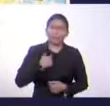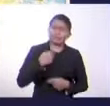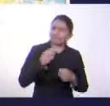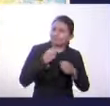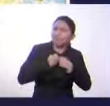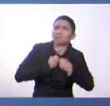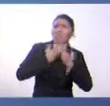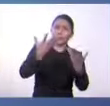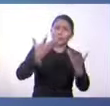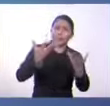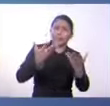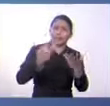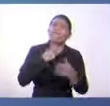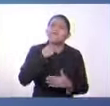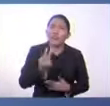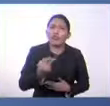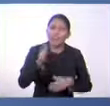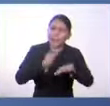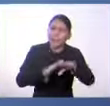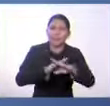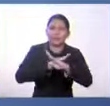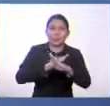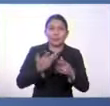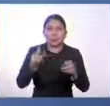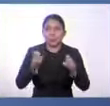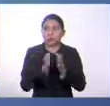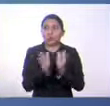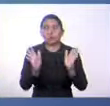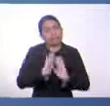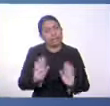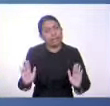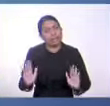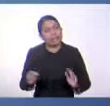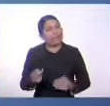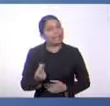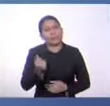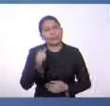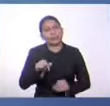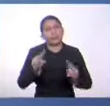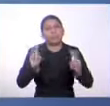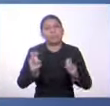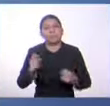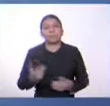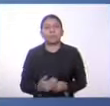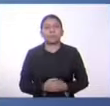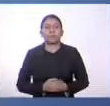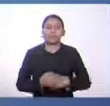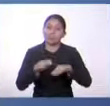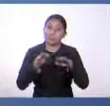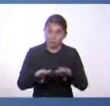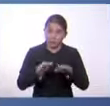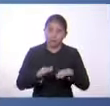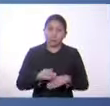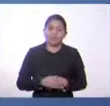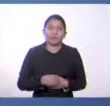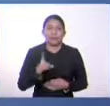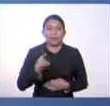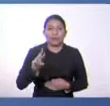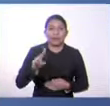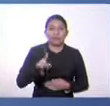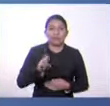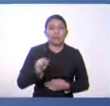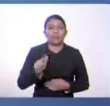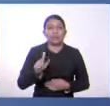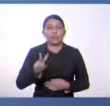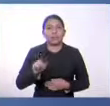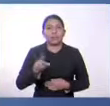importantísimo, un tema muy amplio. Lastimosamente llegamos al final de nuestro programa. Queremos agradecer al doctor Salvador Menéndez Leal por